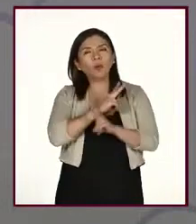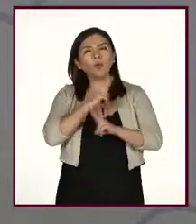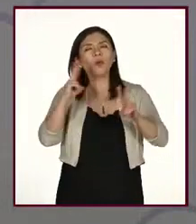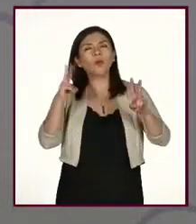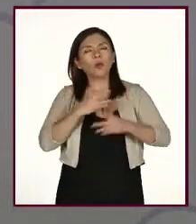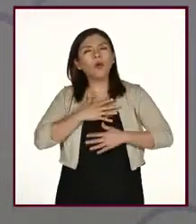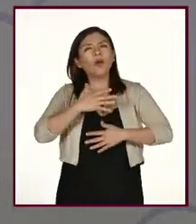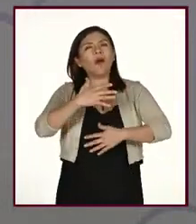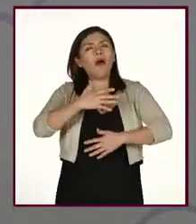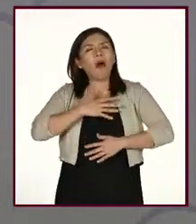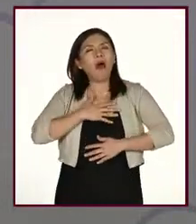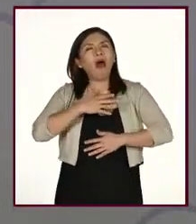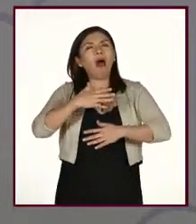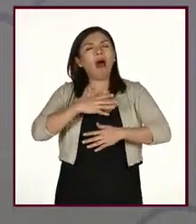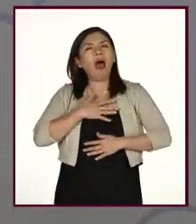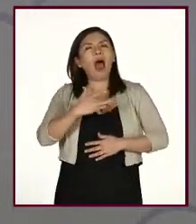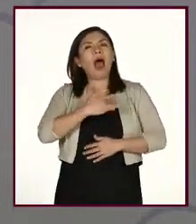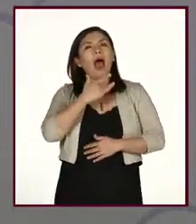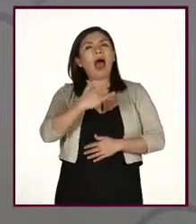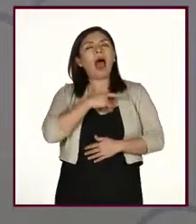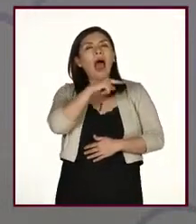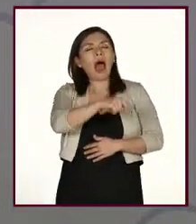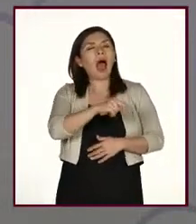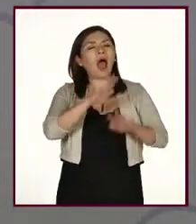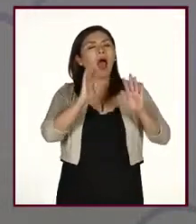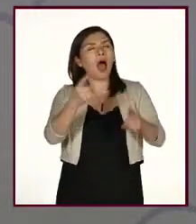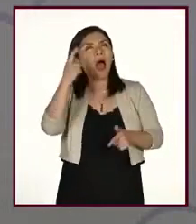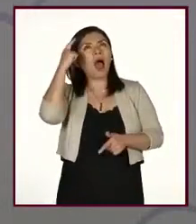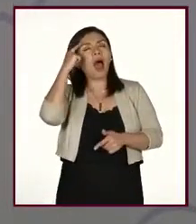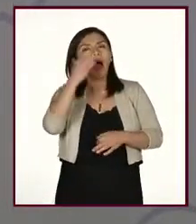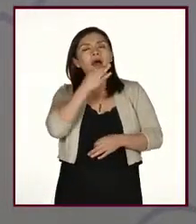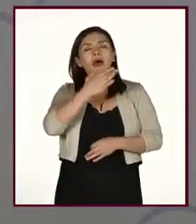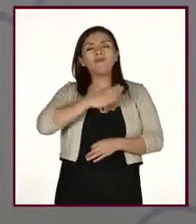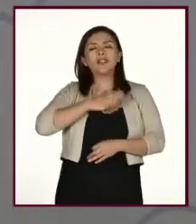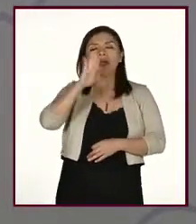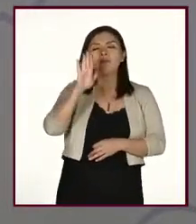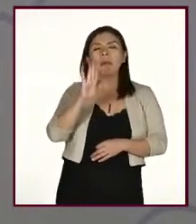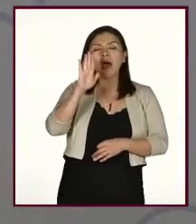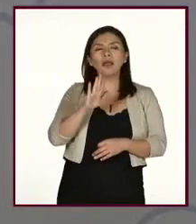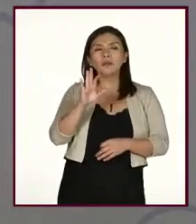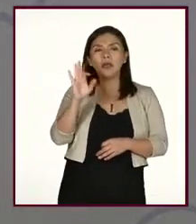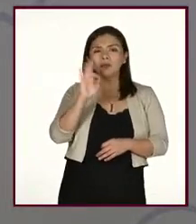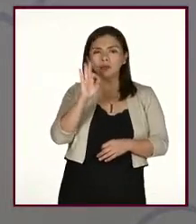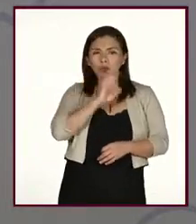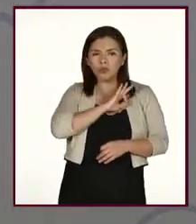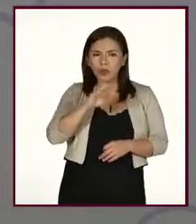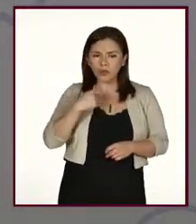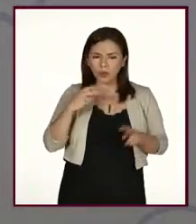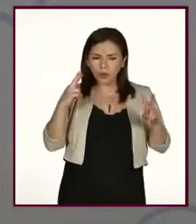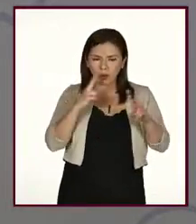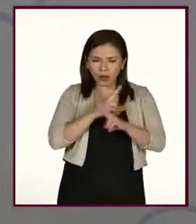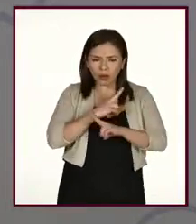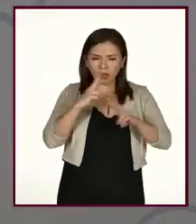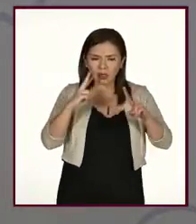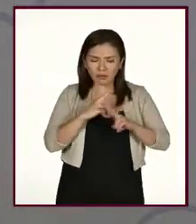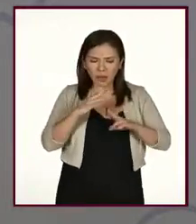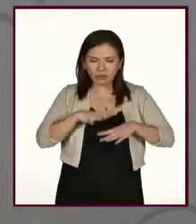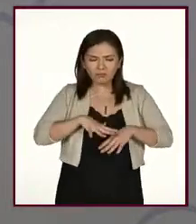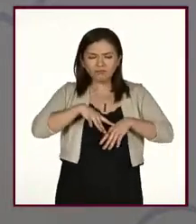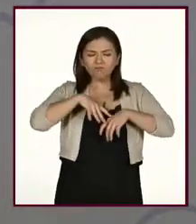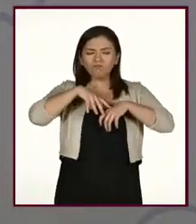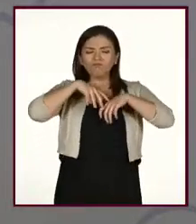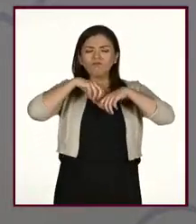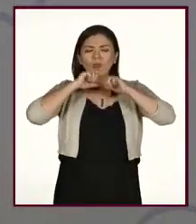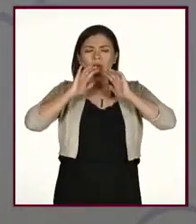hacerlo varias veces. Esto le da la señal al cerebro de que, bueno, si hay un tiempo para tener una respiración profunda,